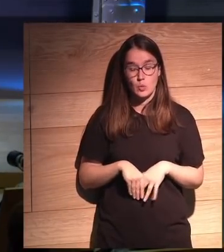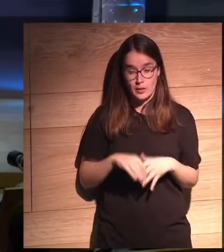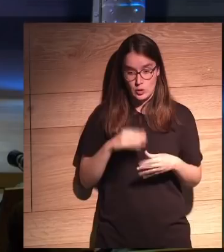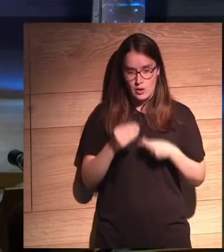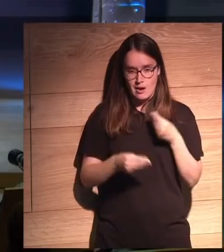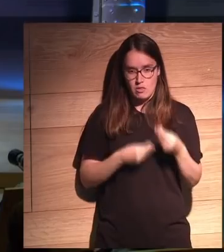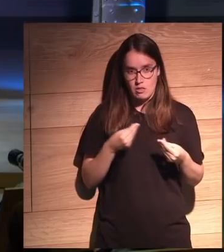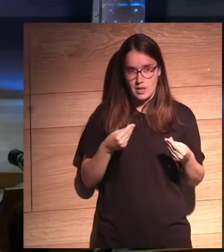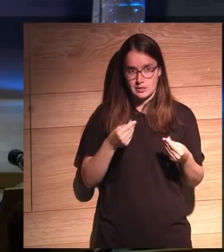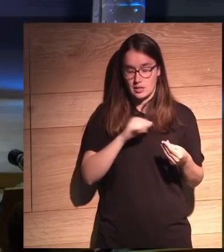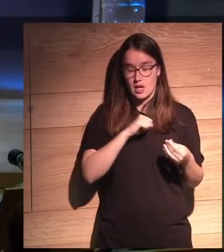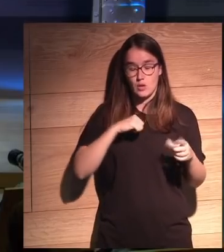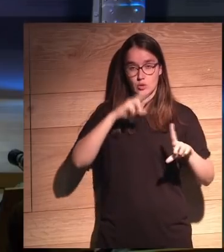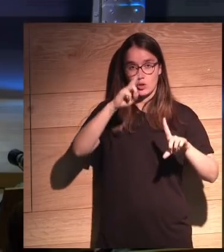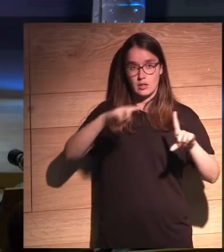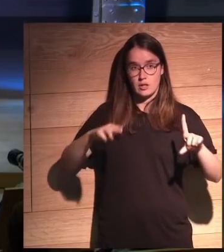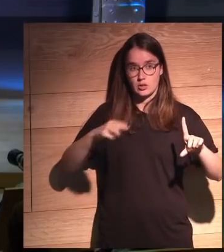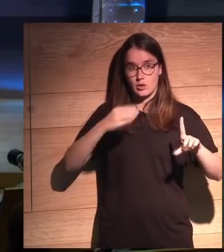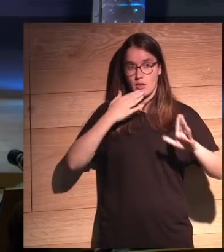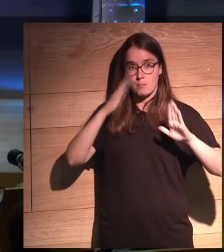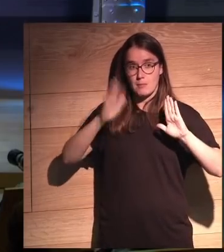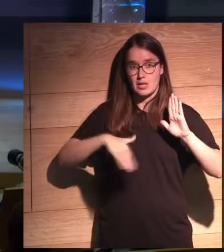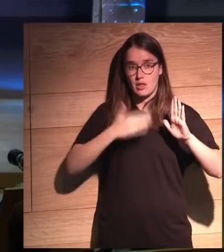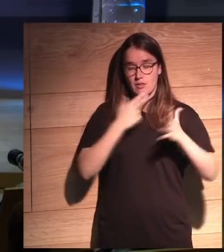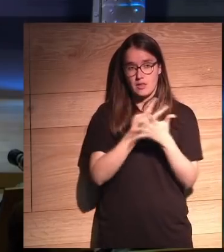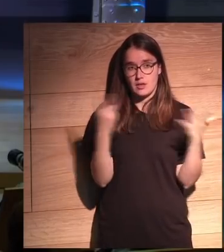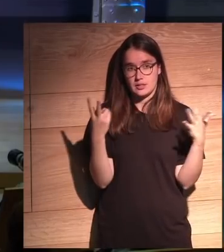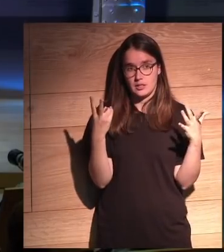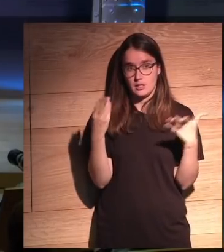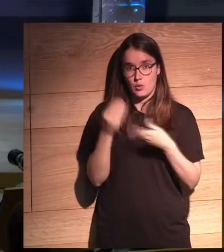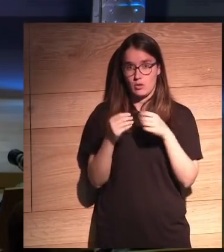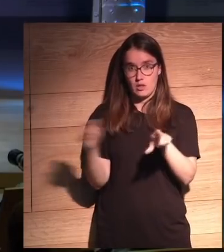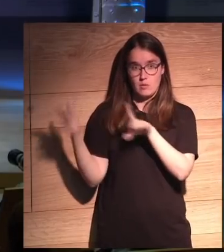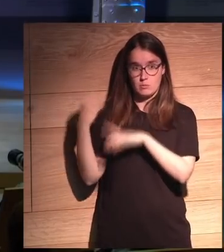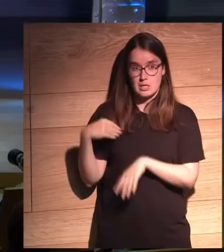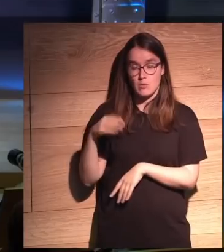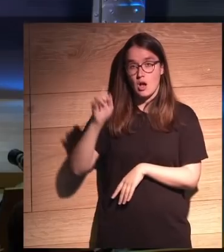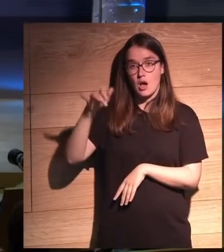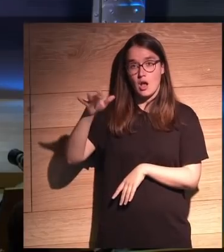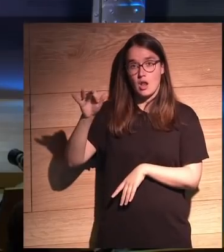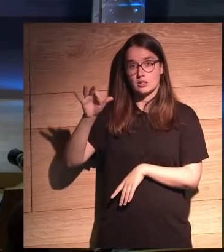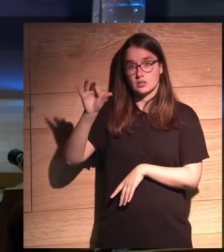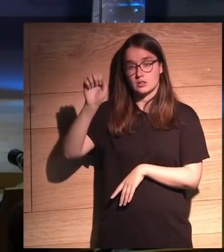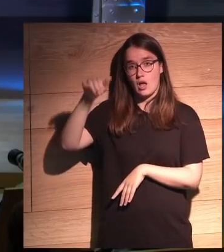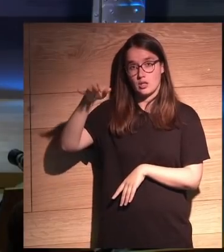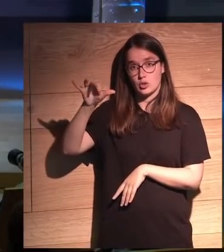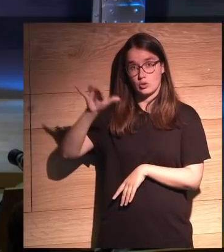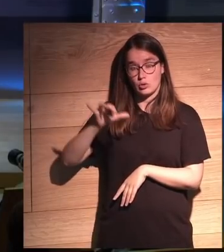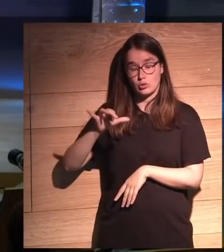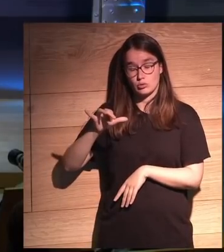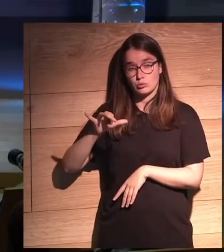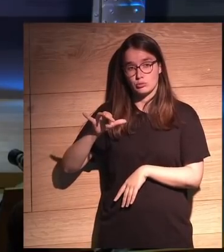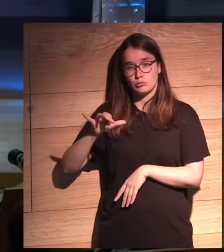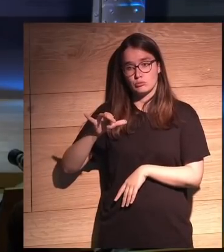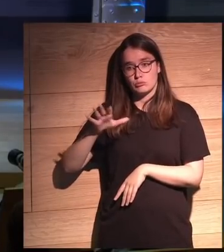Cuando hace este autorretrato tenía menos todavía, tenía 17. Ángeles Santos fue una